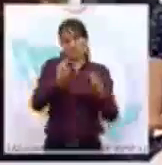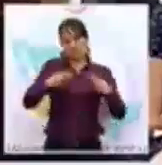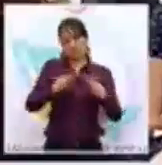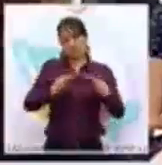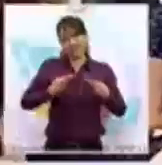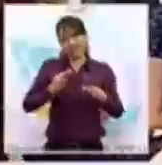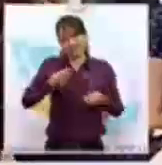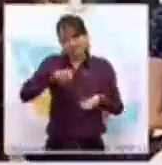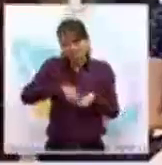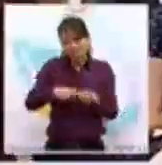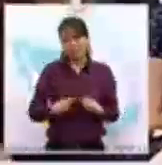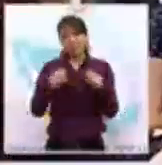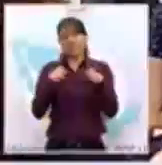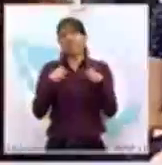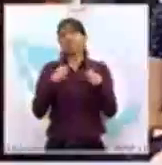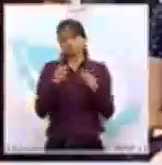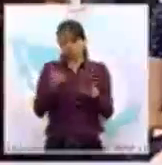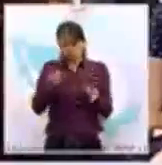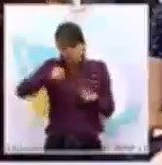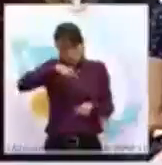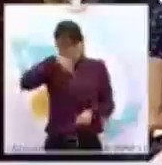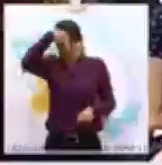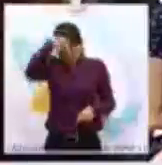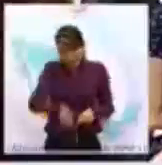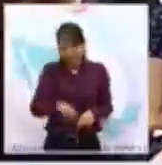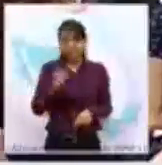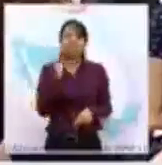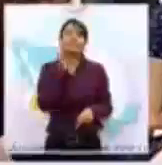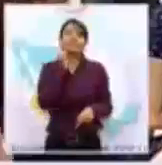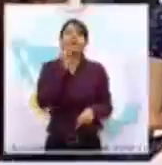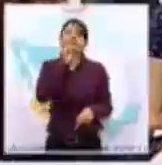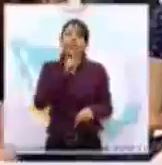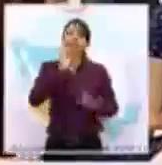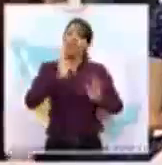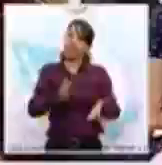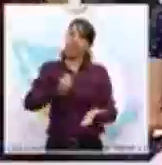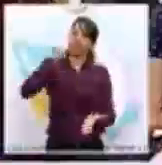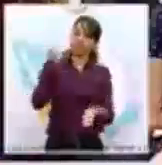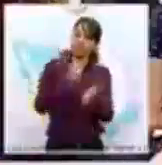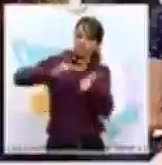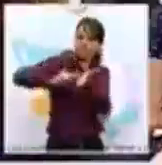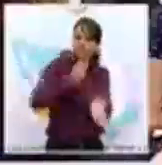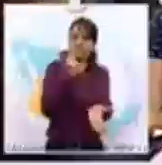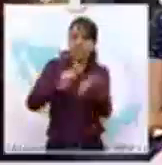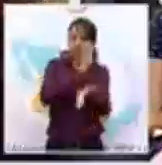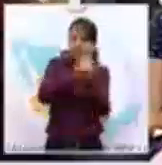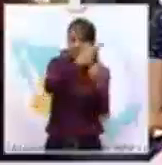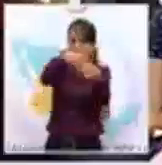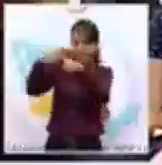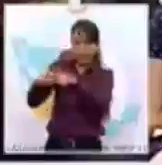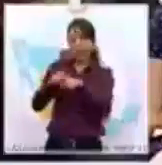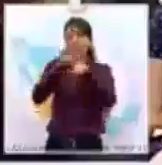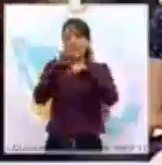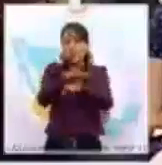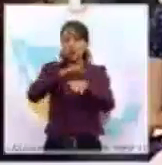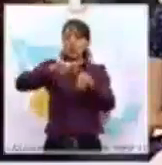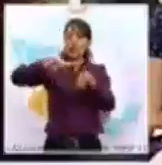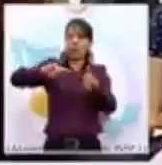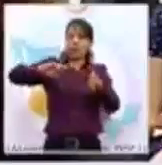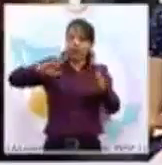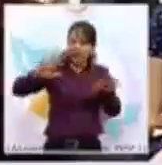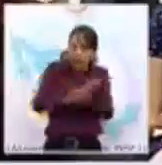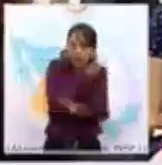de ustedes, leyes en relación con la reforma educativa. Estamos trabajando sobre lo que podría ser una ley general de